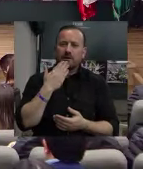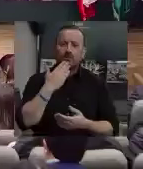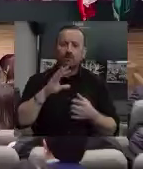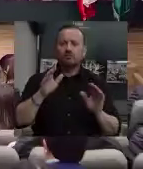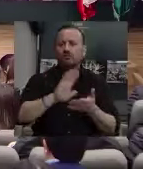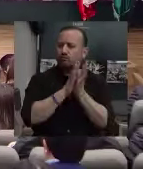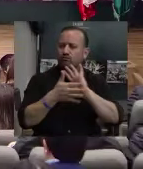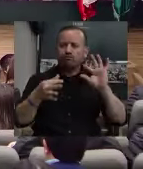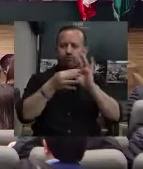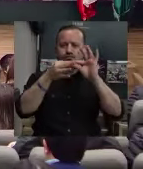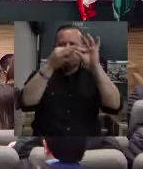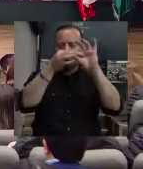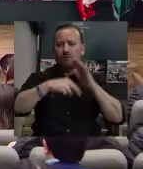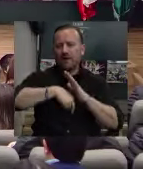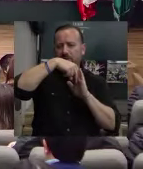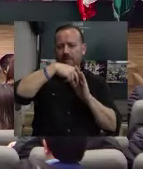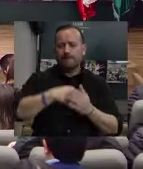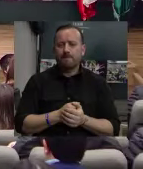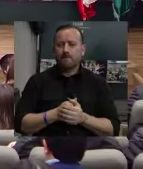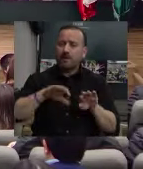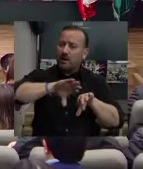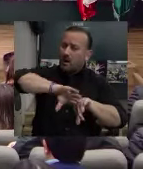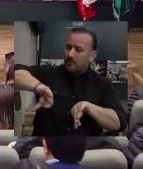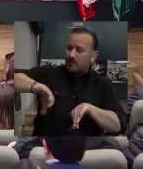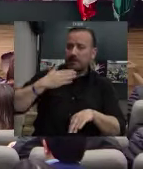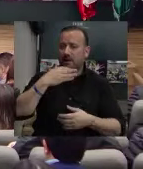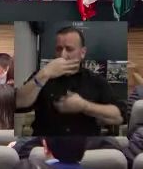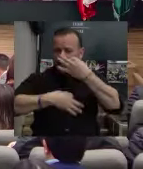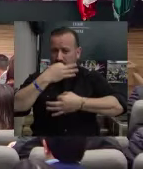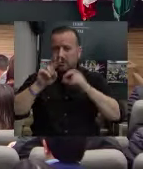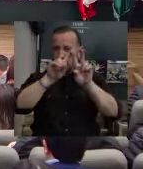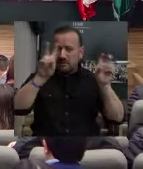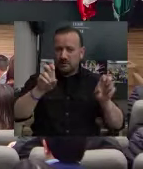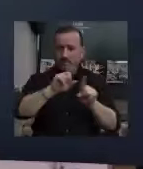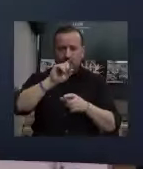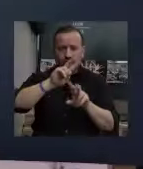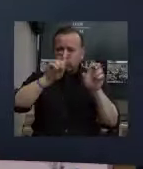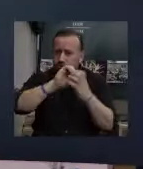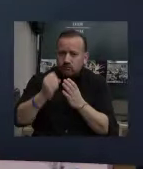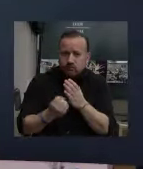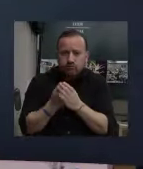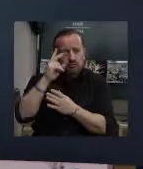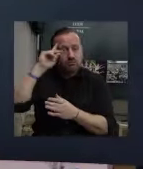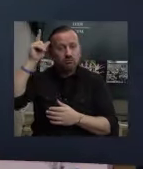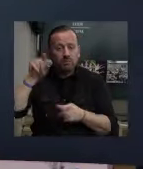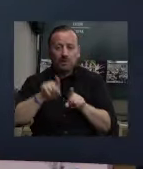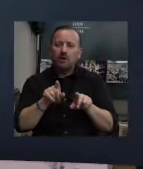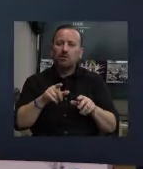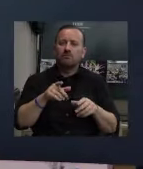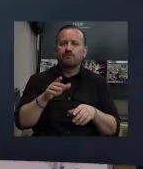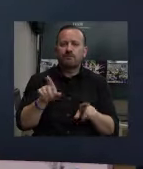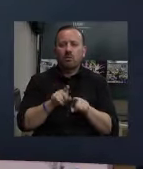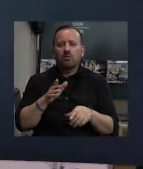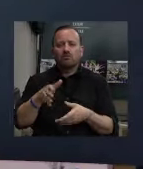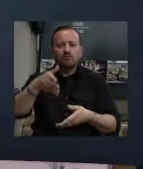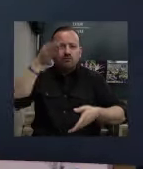a todo nivel eh Por otra parte también mencionarles que la definición de de innovación que AB recordamos está inspirada en la organización